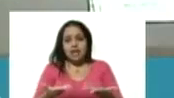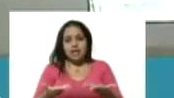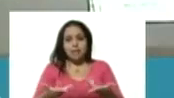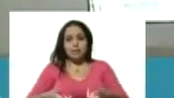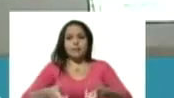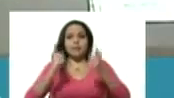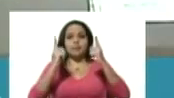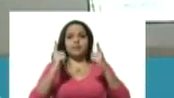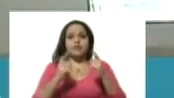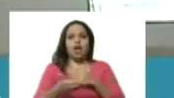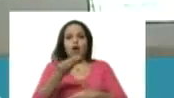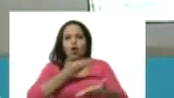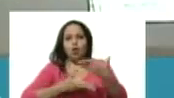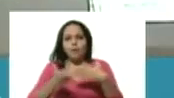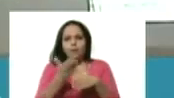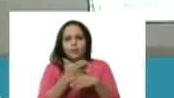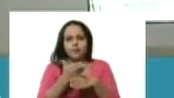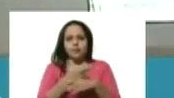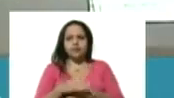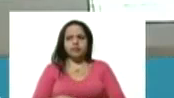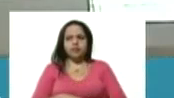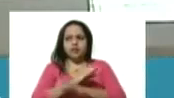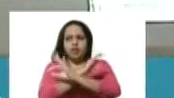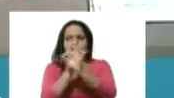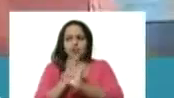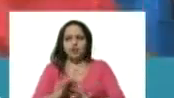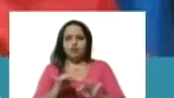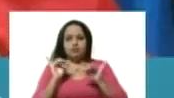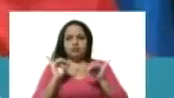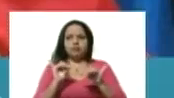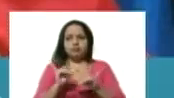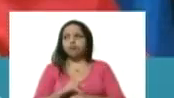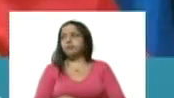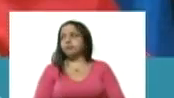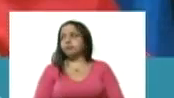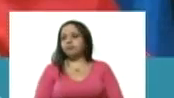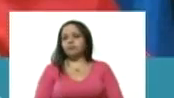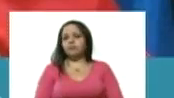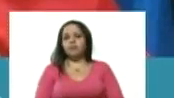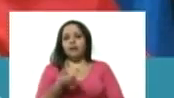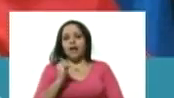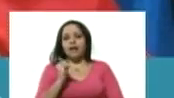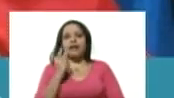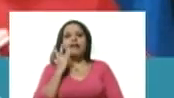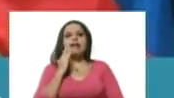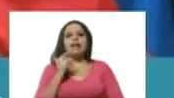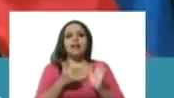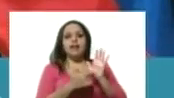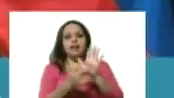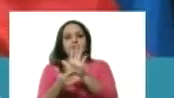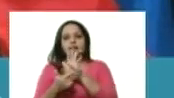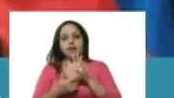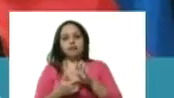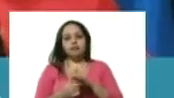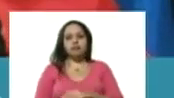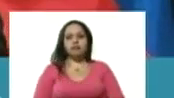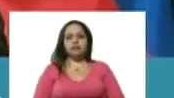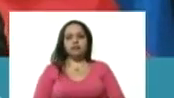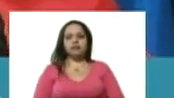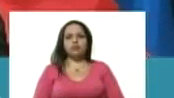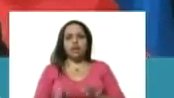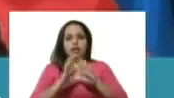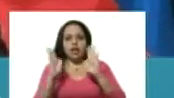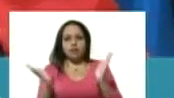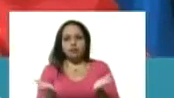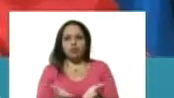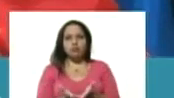bilateral bajo estos instrumentos que seguramente serán ejemplo en el resto del